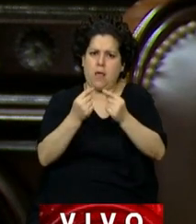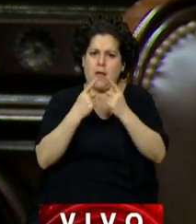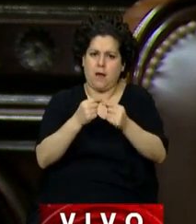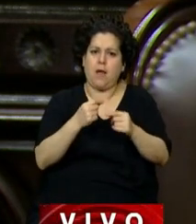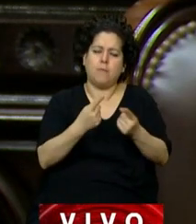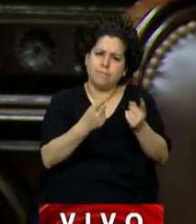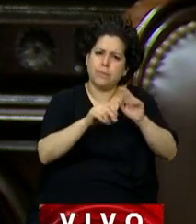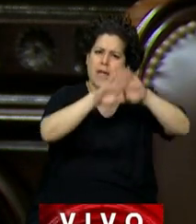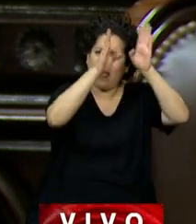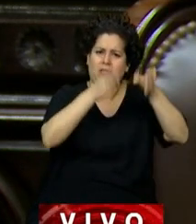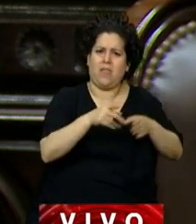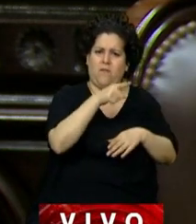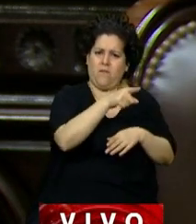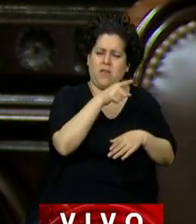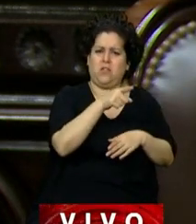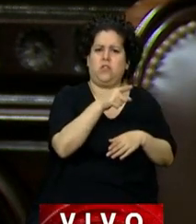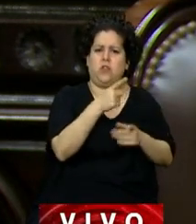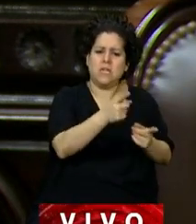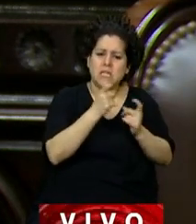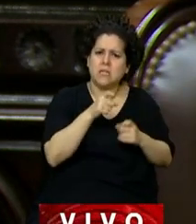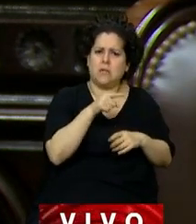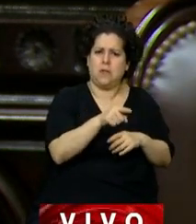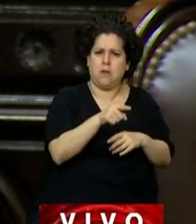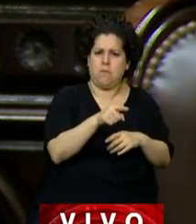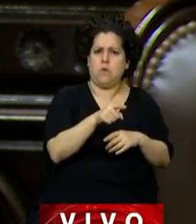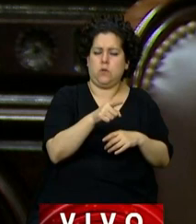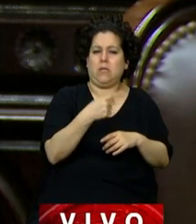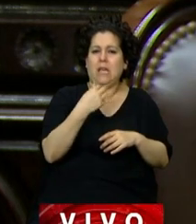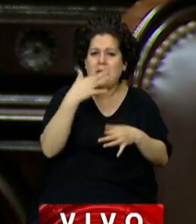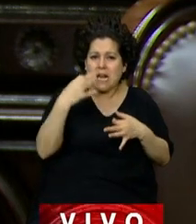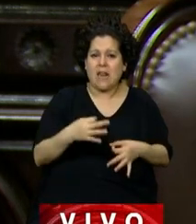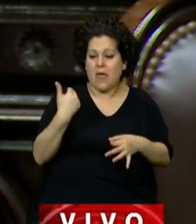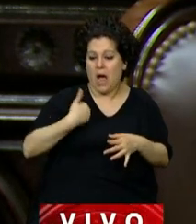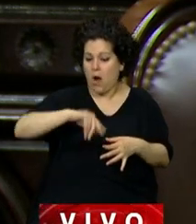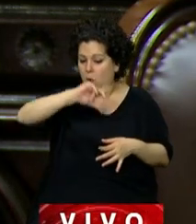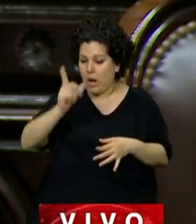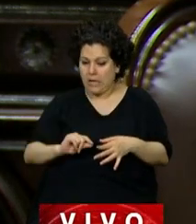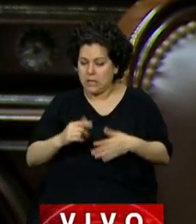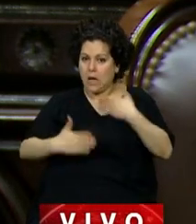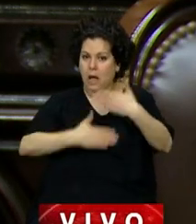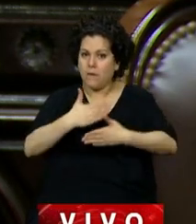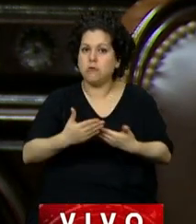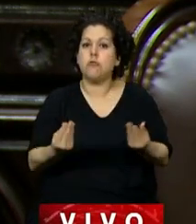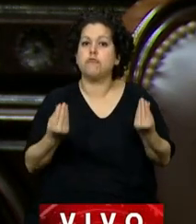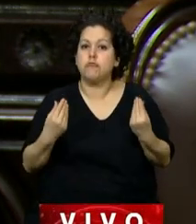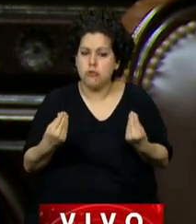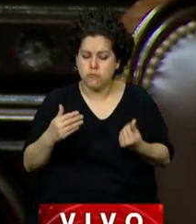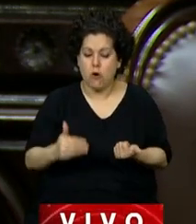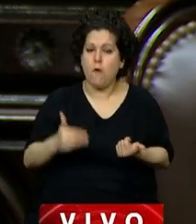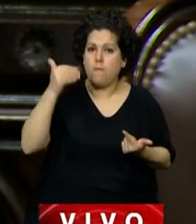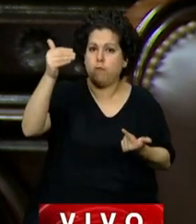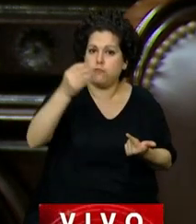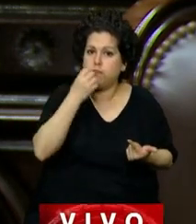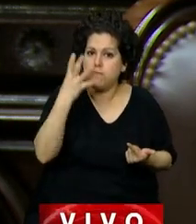futuro de nuestros jóvenes no es materia negociable, que un país, para poder avanzar y brindar un futuro próspero a